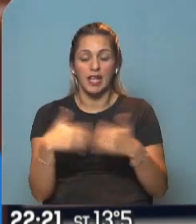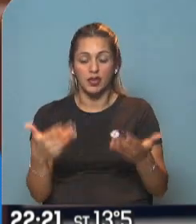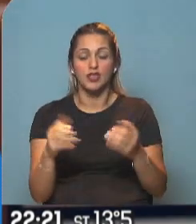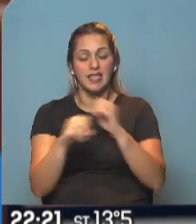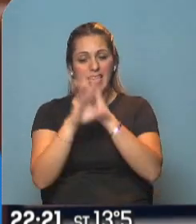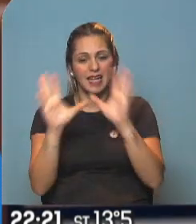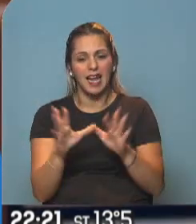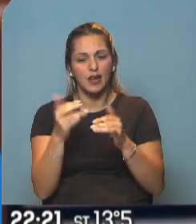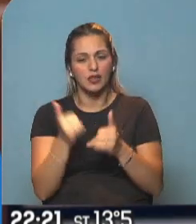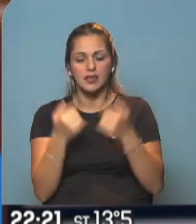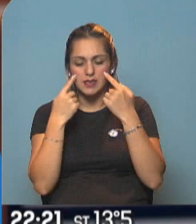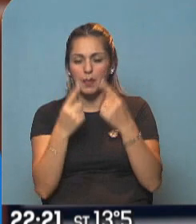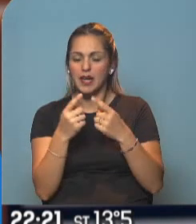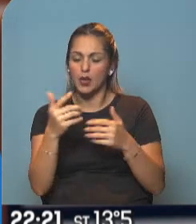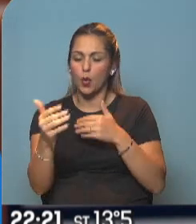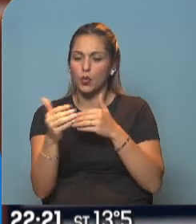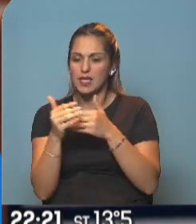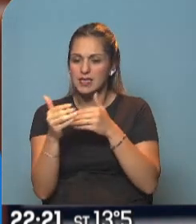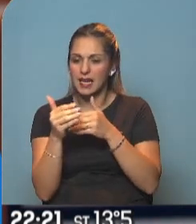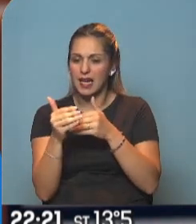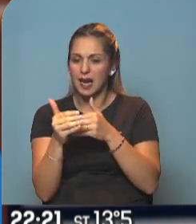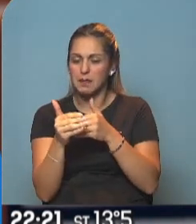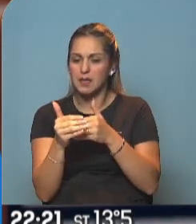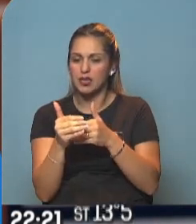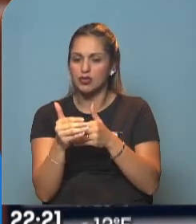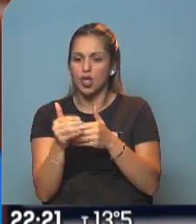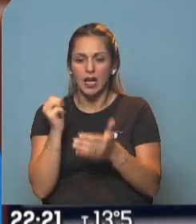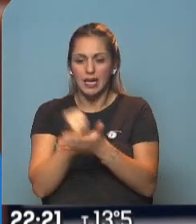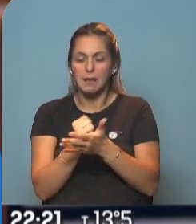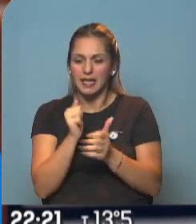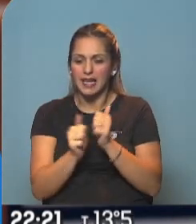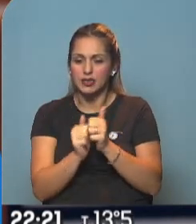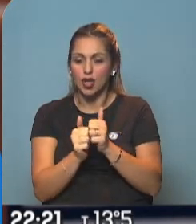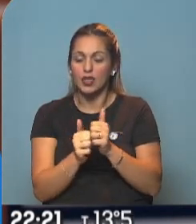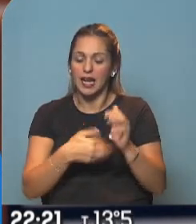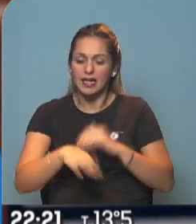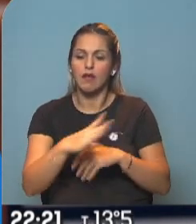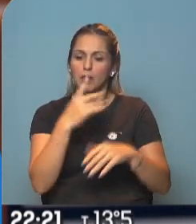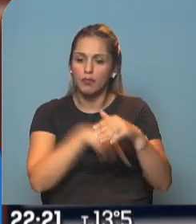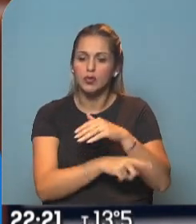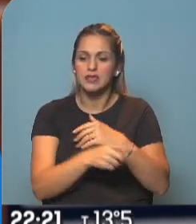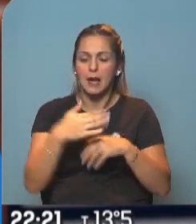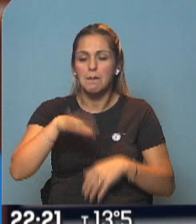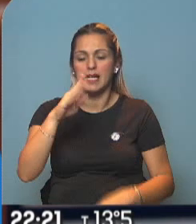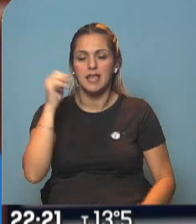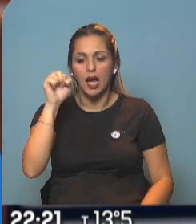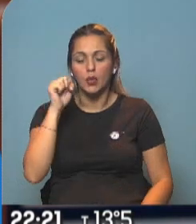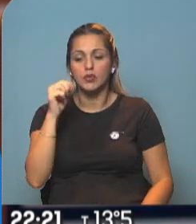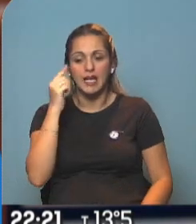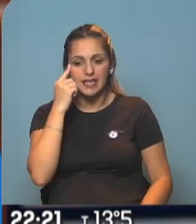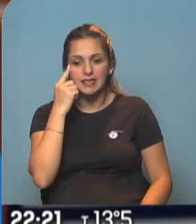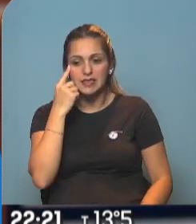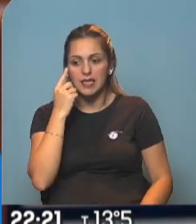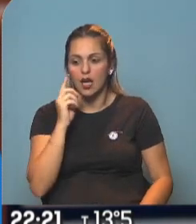eje, un acercamiento histórico, pero que se va a profundizar a Rusia y China como intento de salir